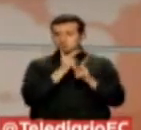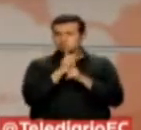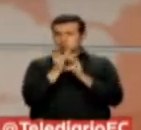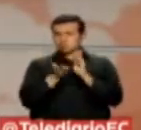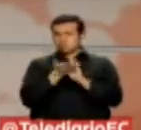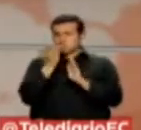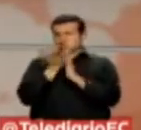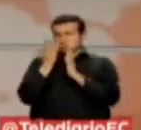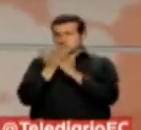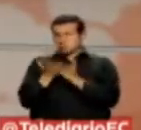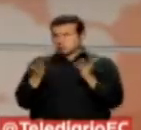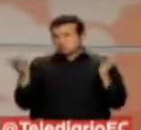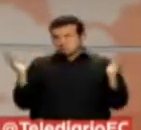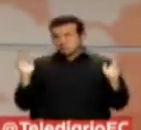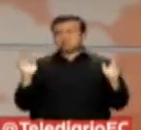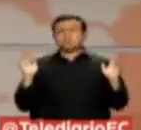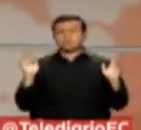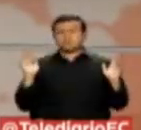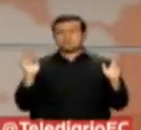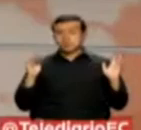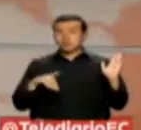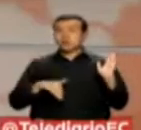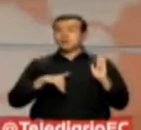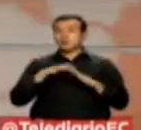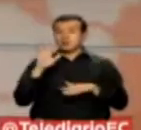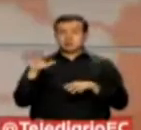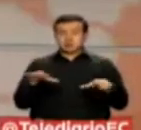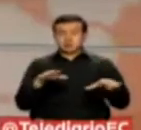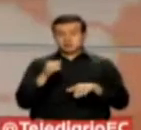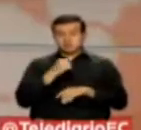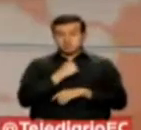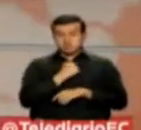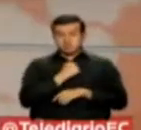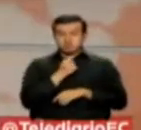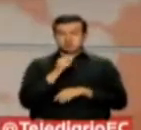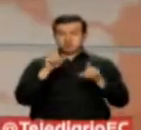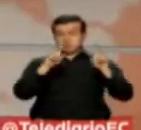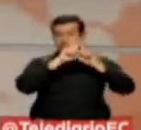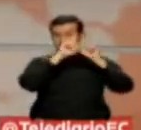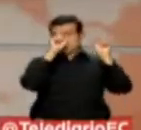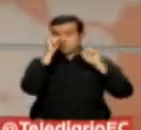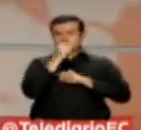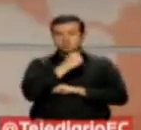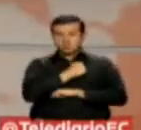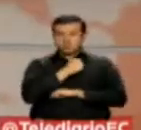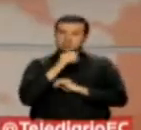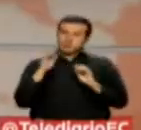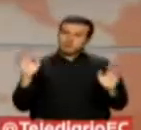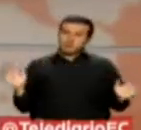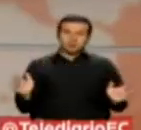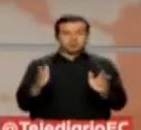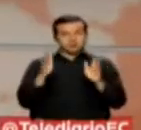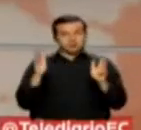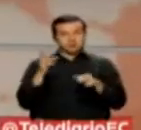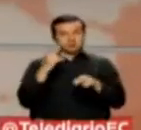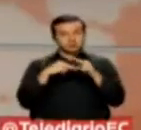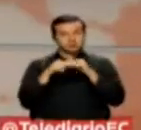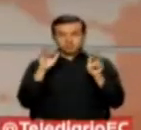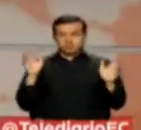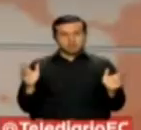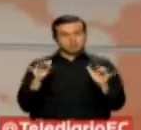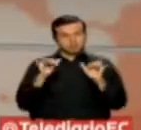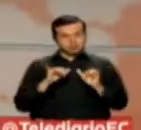producción y bueno, tener una actividad propia, ser empresario. Estamos fomentando el emprendimiento de esta